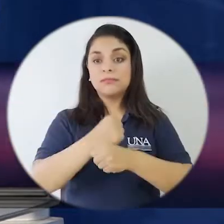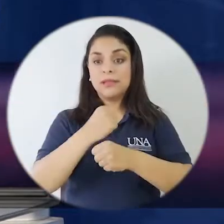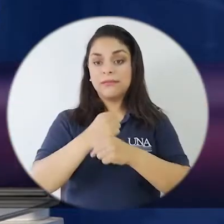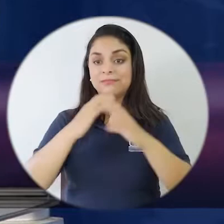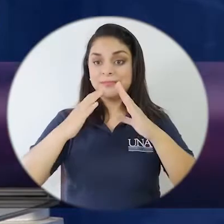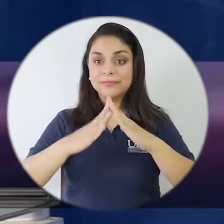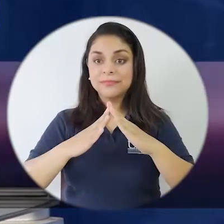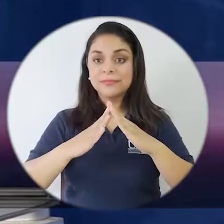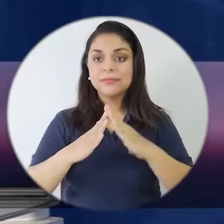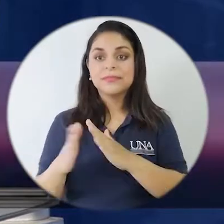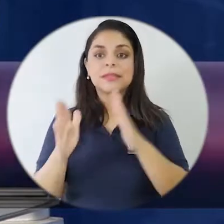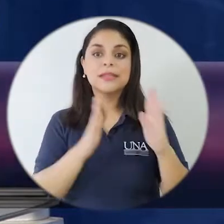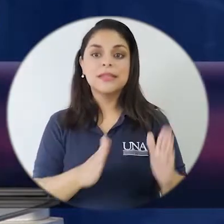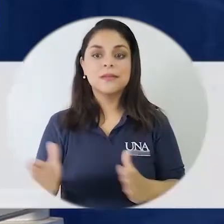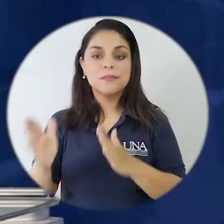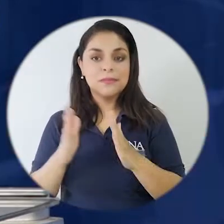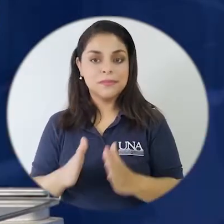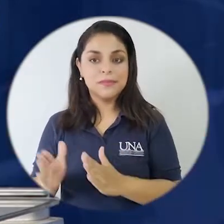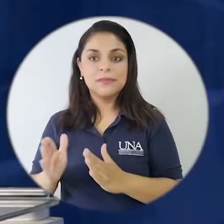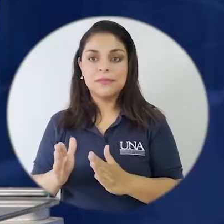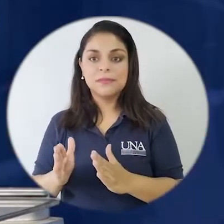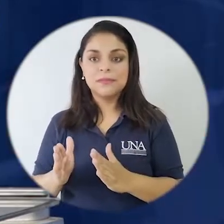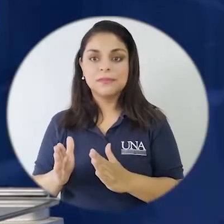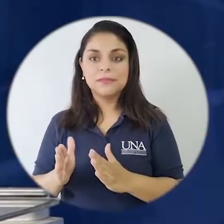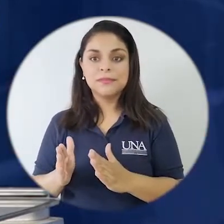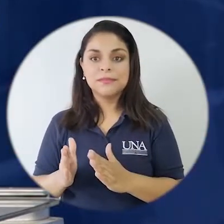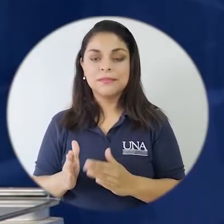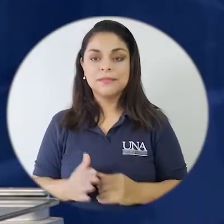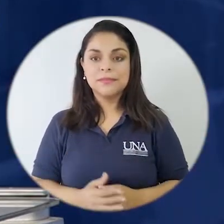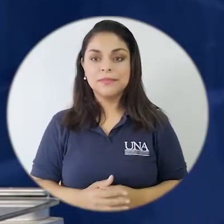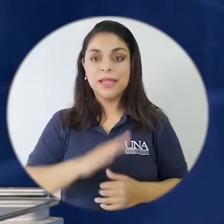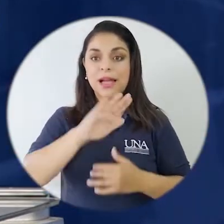fortaleciendo esta modalidad de trabajo y también pues preparar